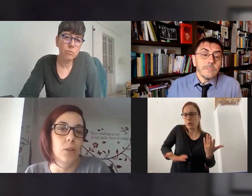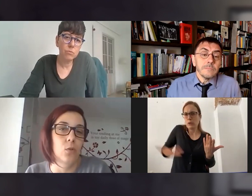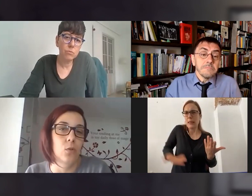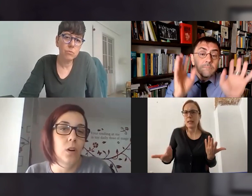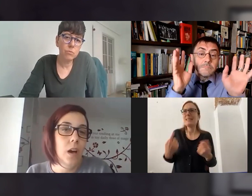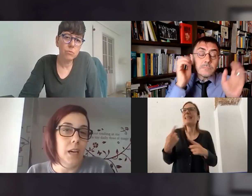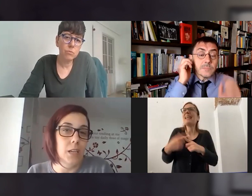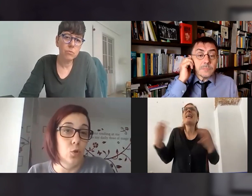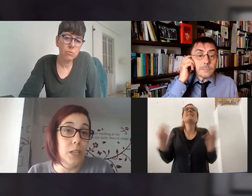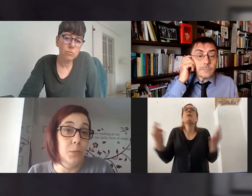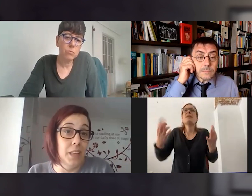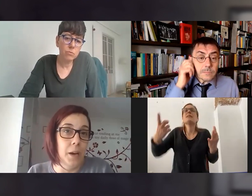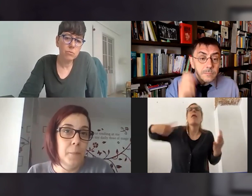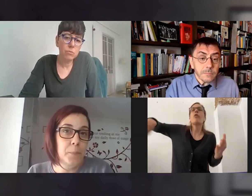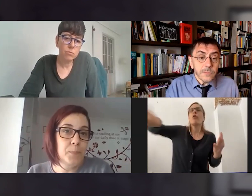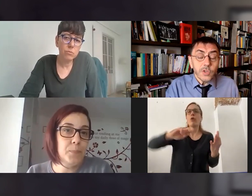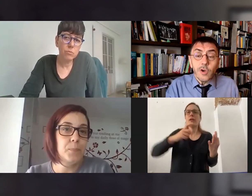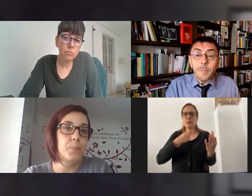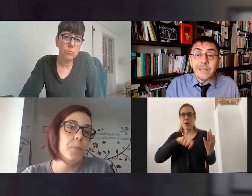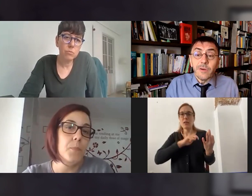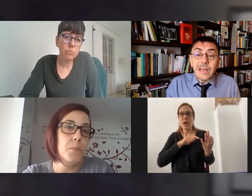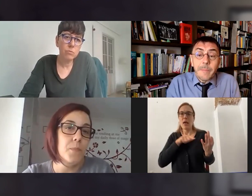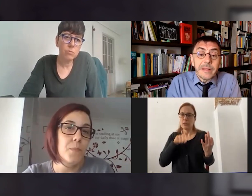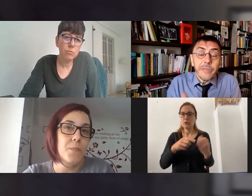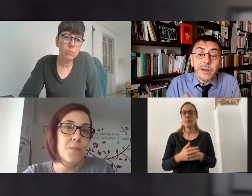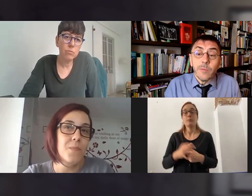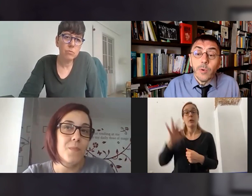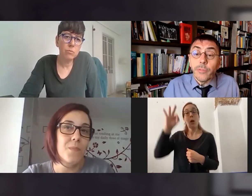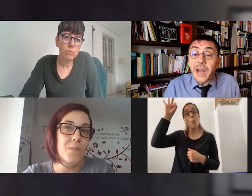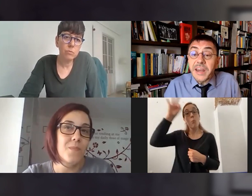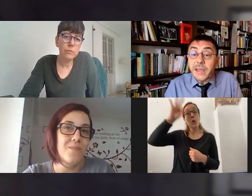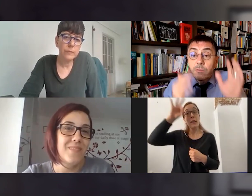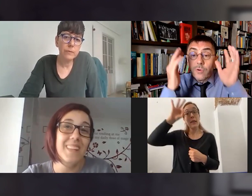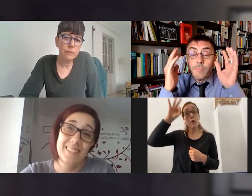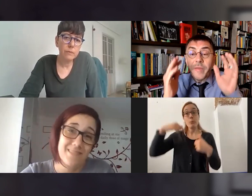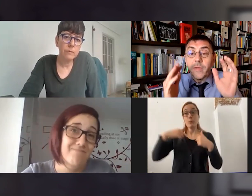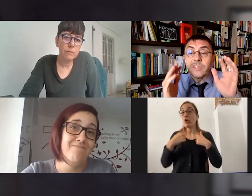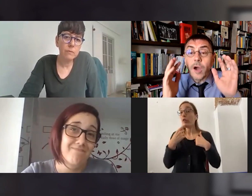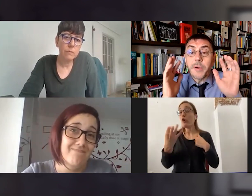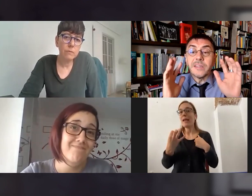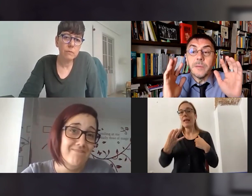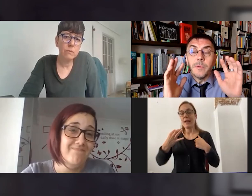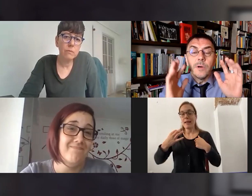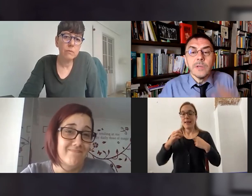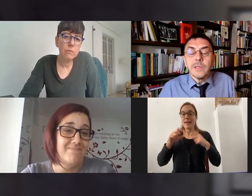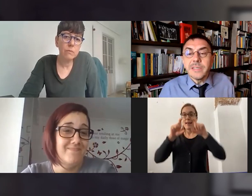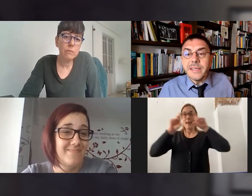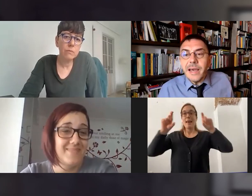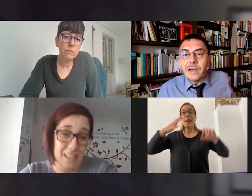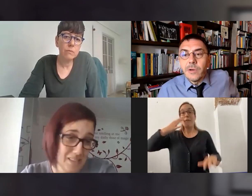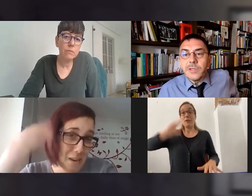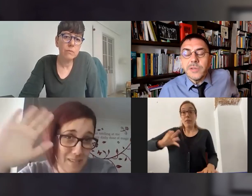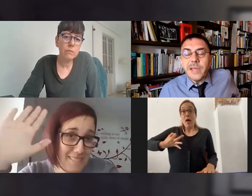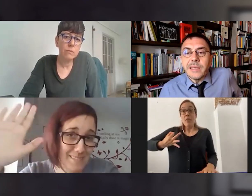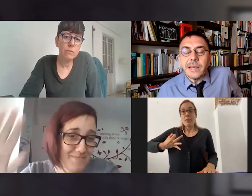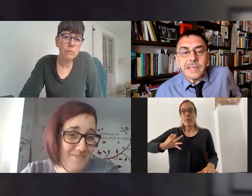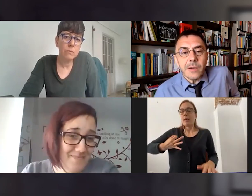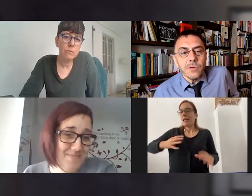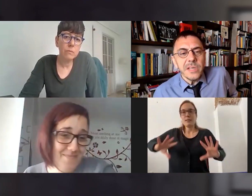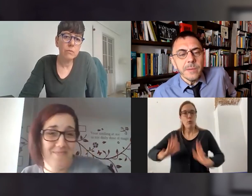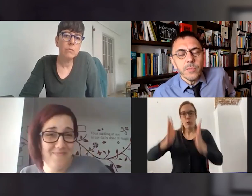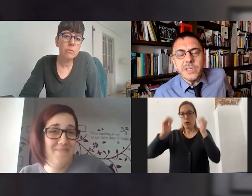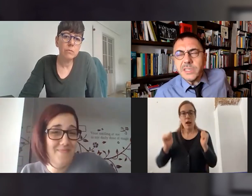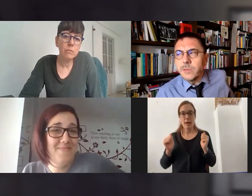está pasando en toda España. Yo sigo pensando que la verdad es revolucionaria y con que un medio sea objetivo, es que ya con eso